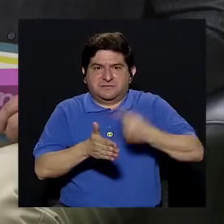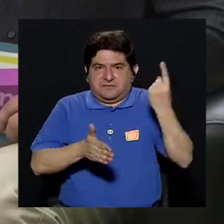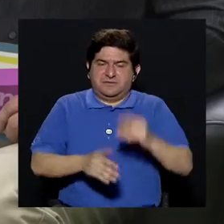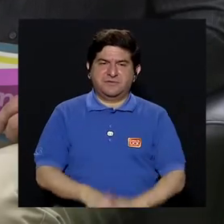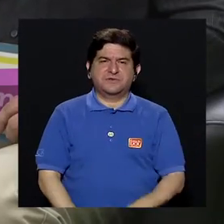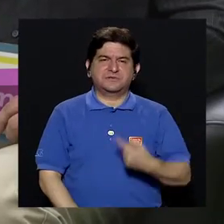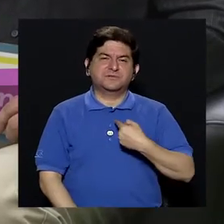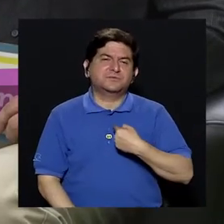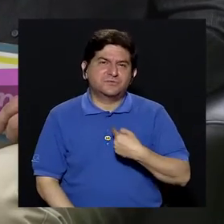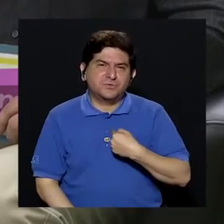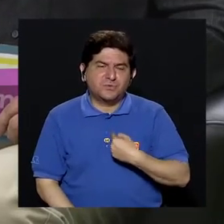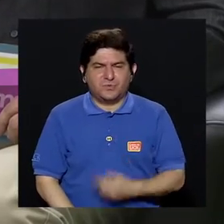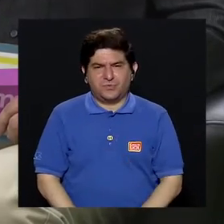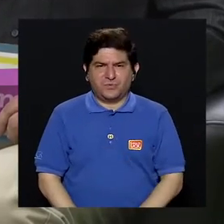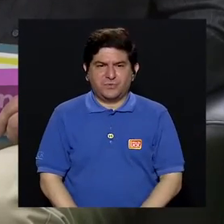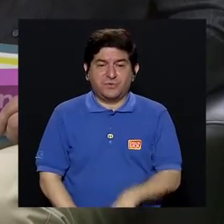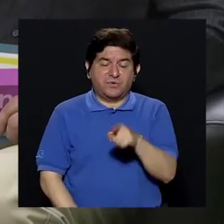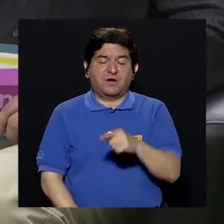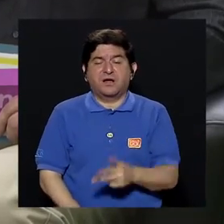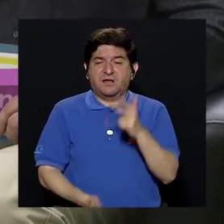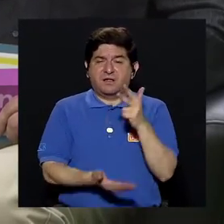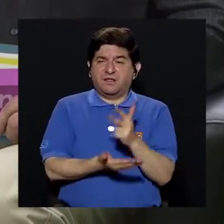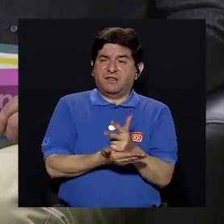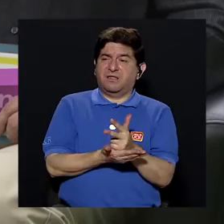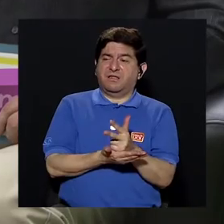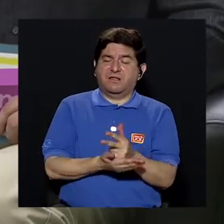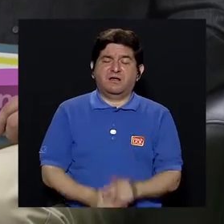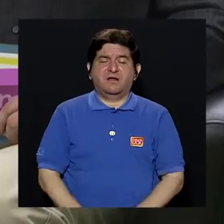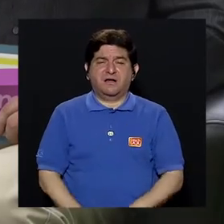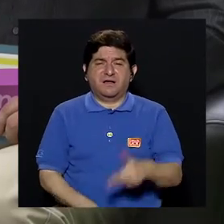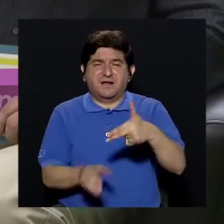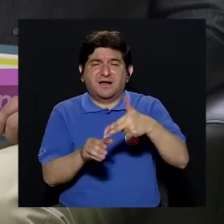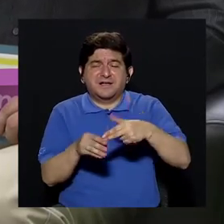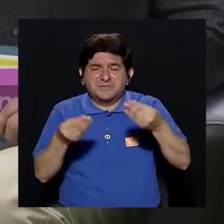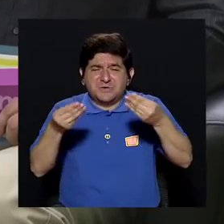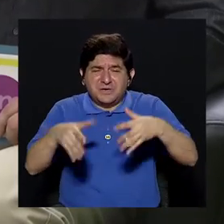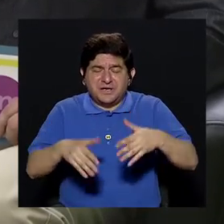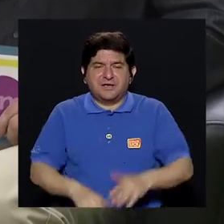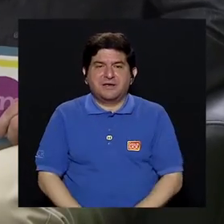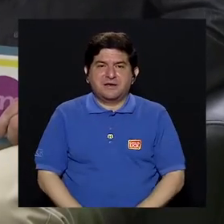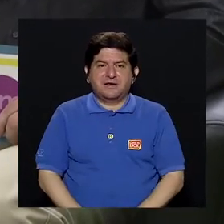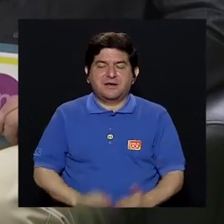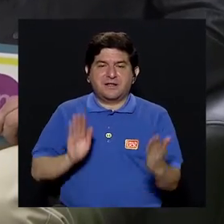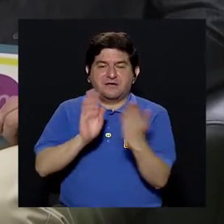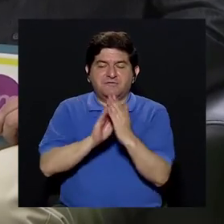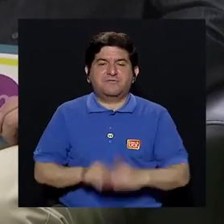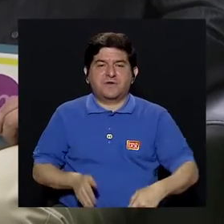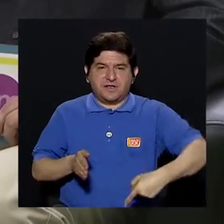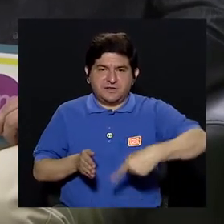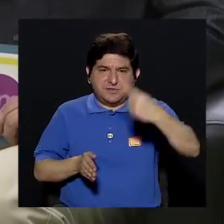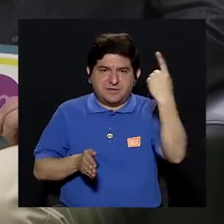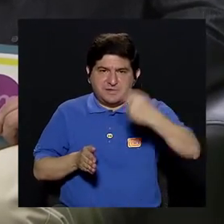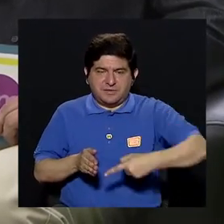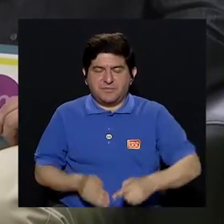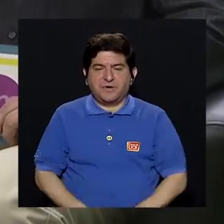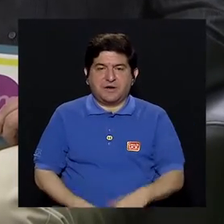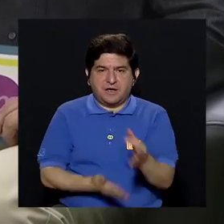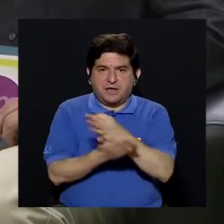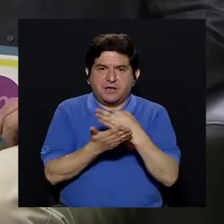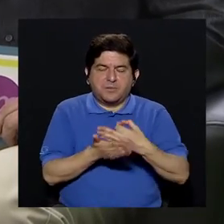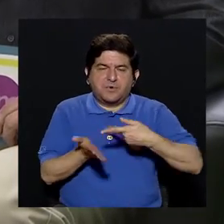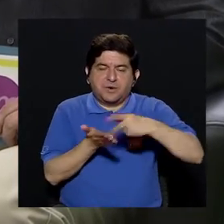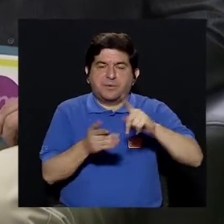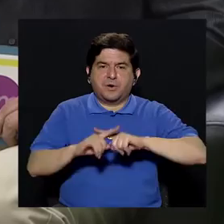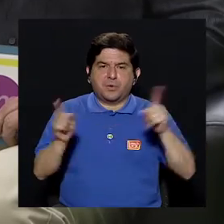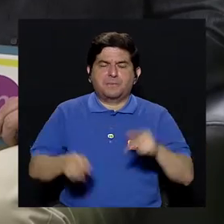ha estado uno pues con el carro parado gastando gasolina ante un peaje donde te cobran menos de una moneda, pero